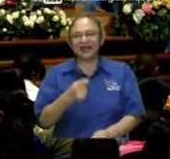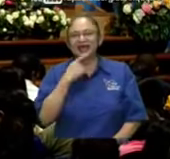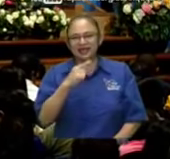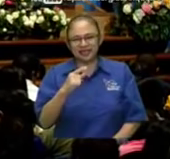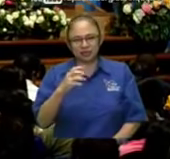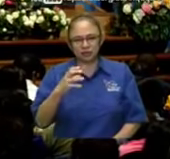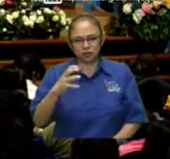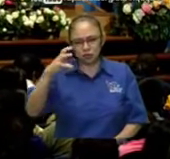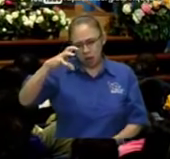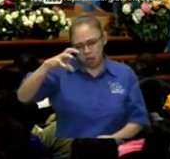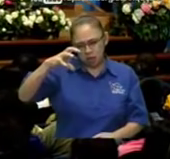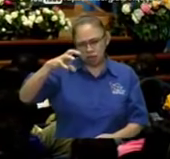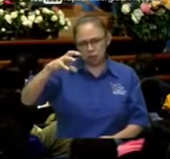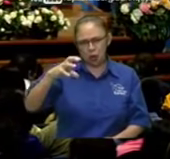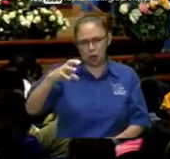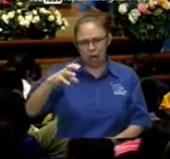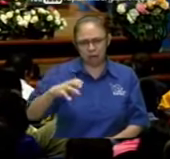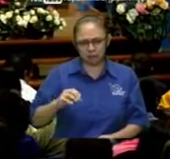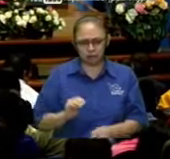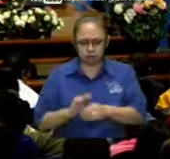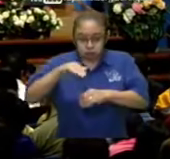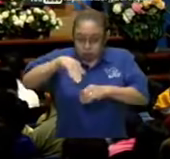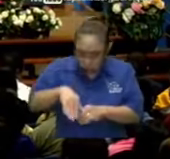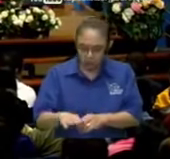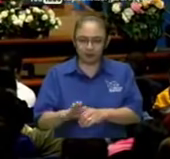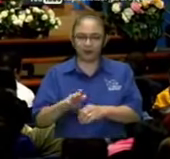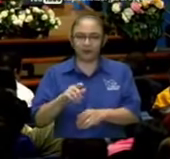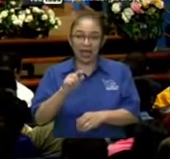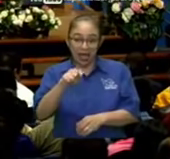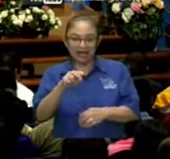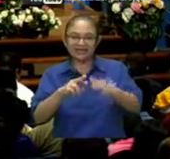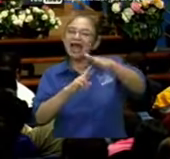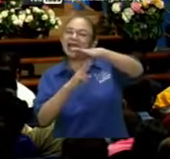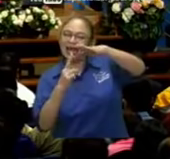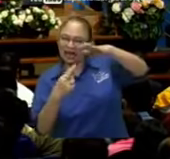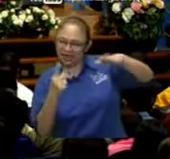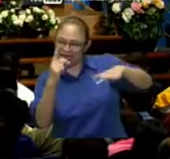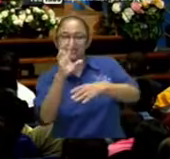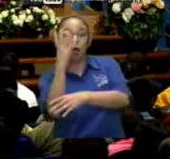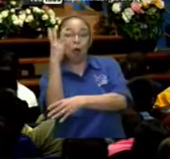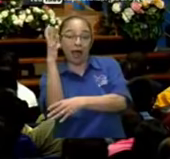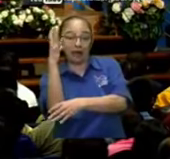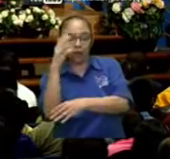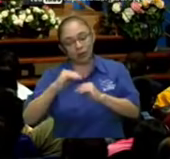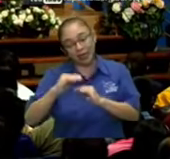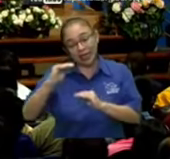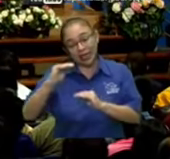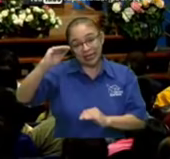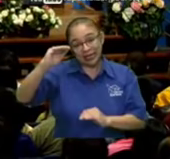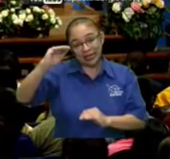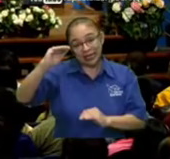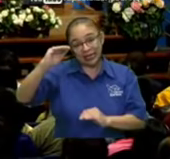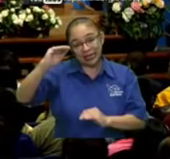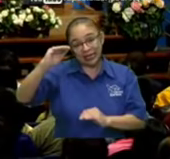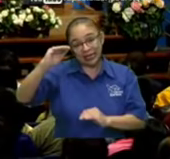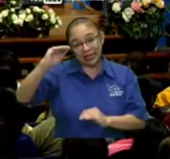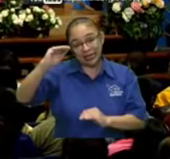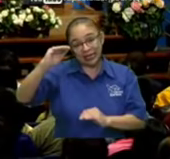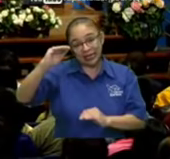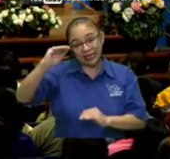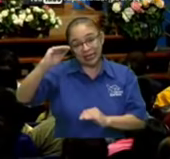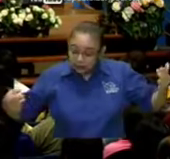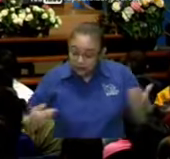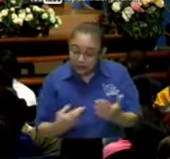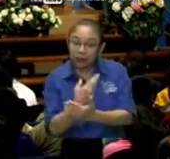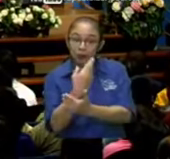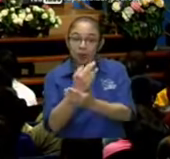le salió al asfalto. Pues es la raíz de un árbol que creció. Entonces el renuevo se abre